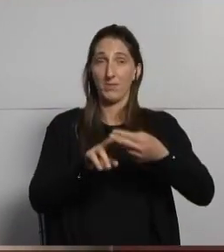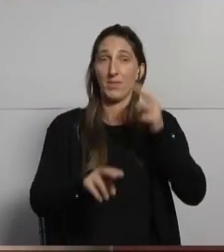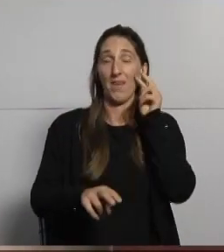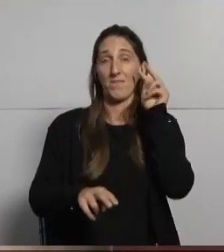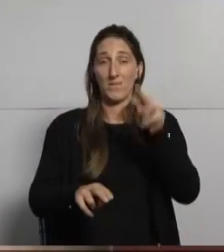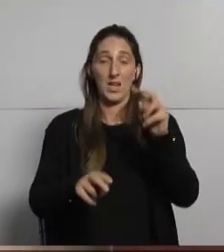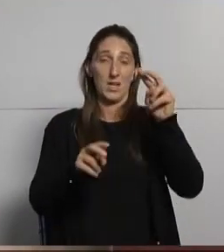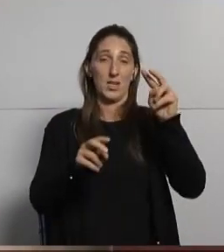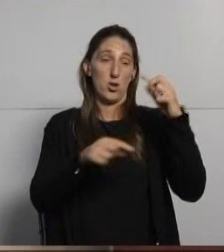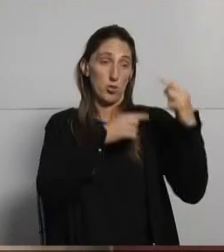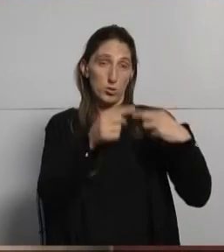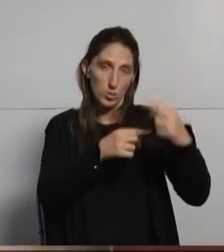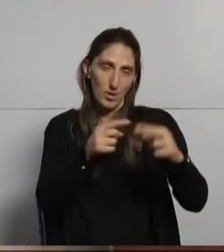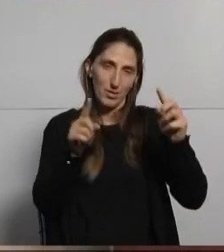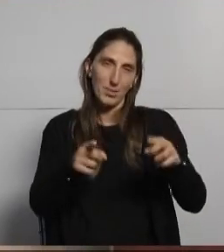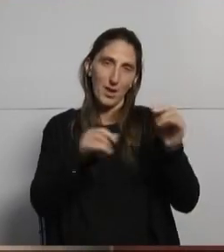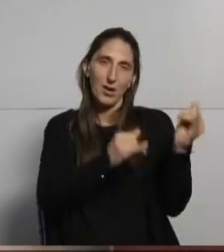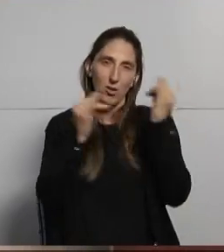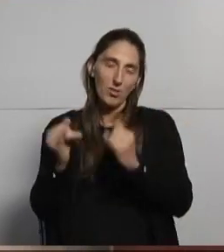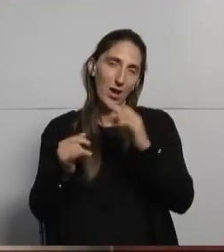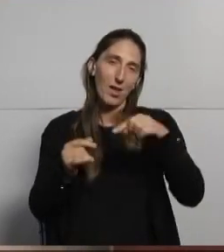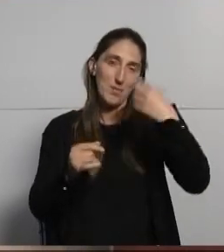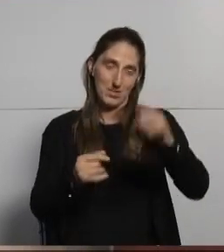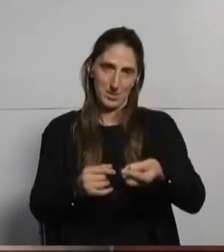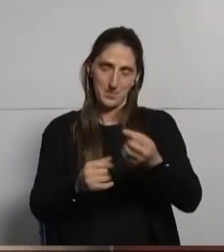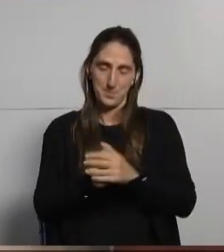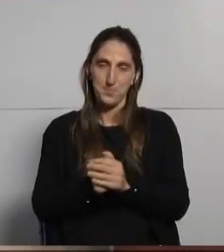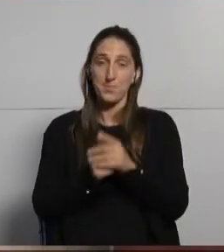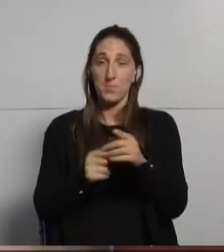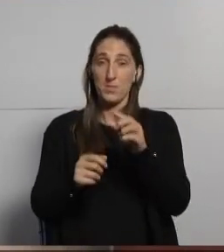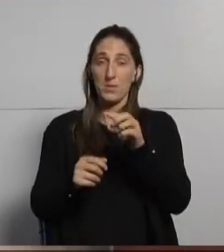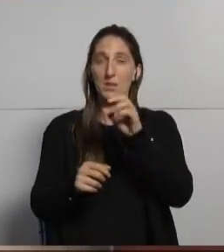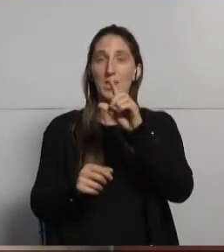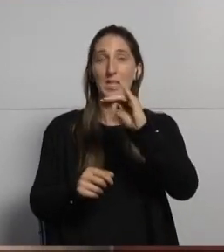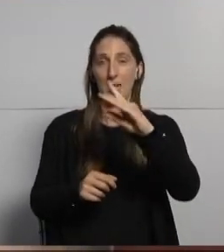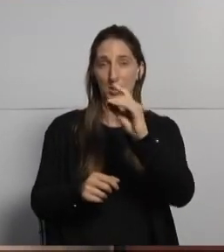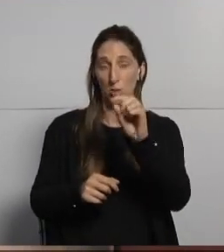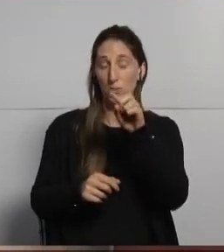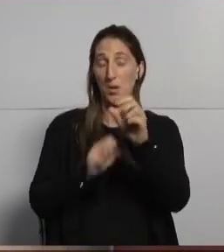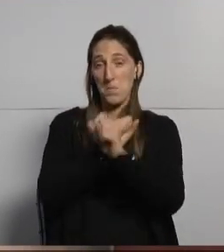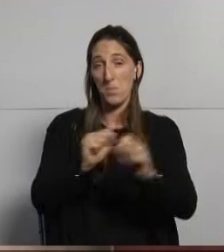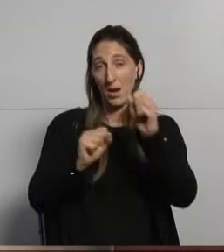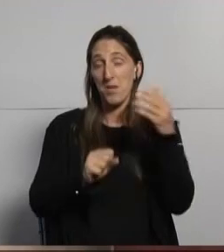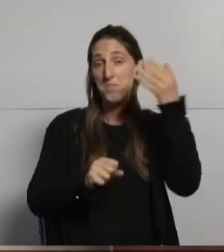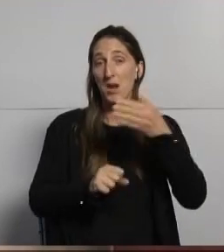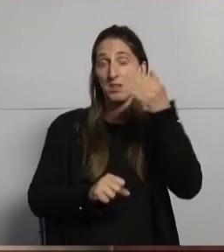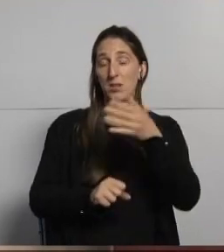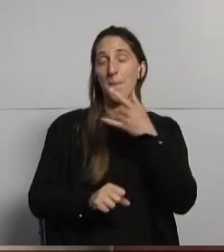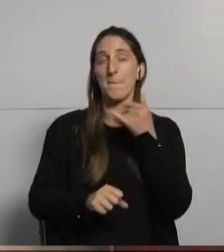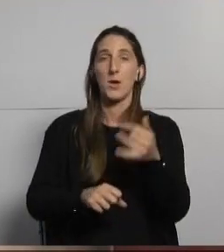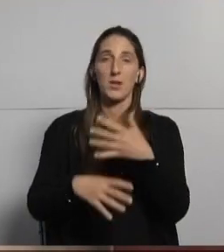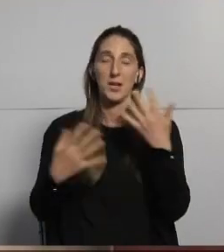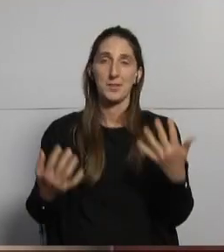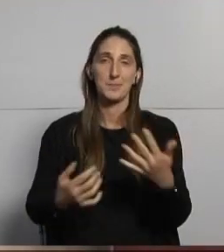continuidad también con actividades por la mañana y por la tarde. Vale decir que a través de la plataforma Slido ustedes pueden participar, por